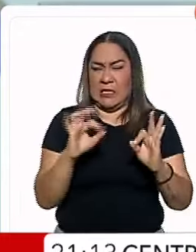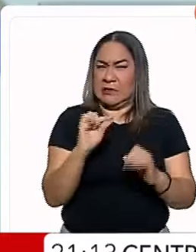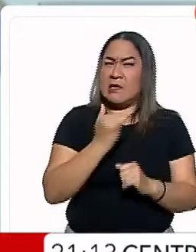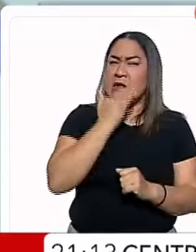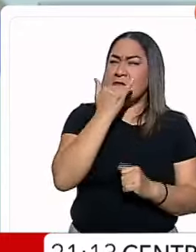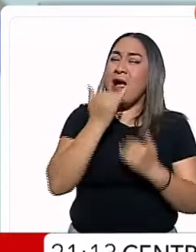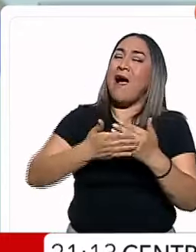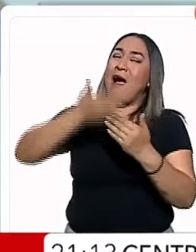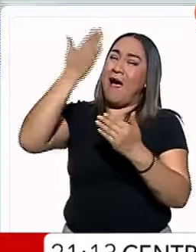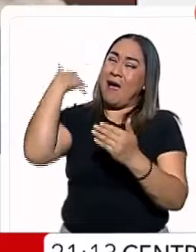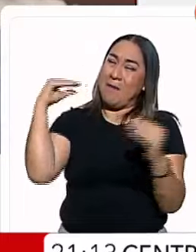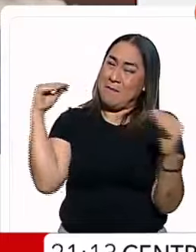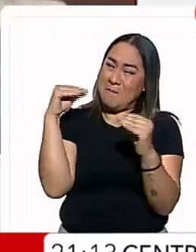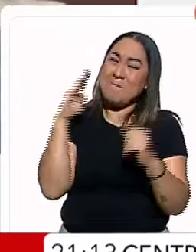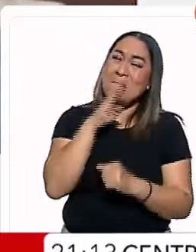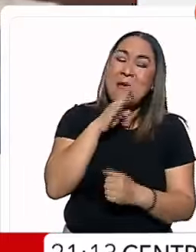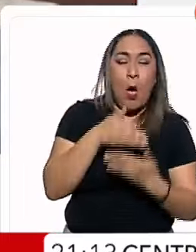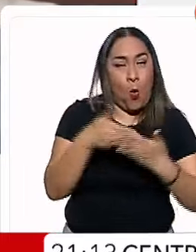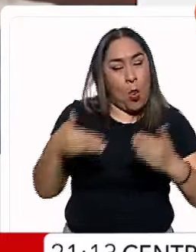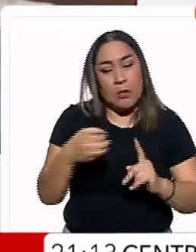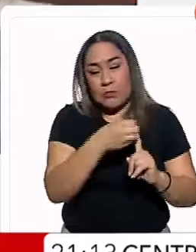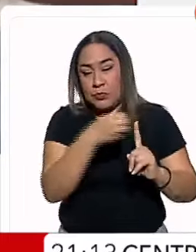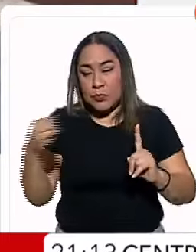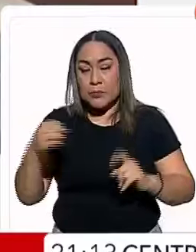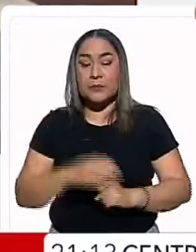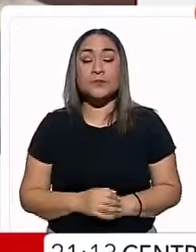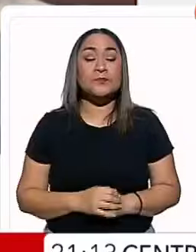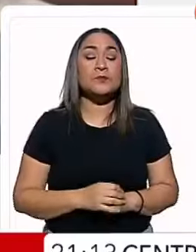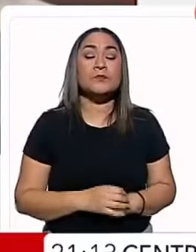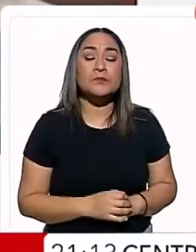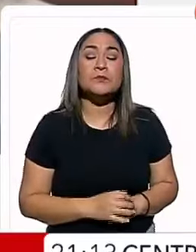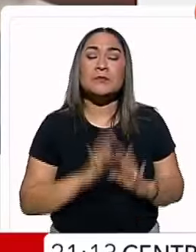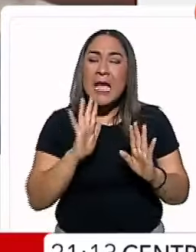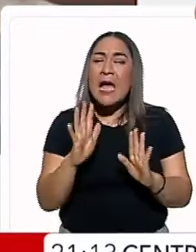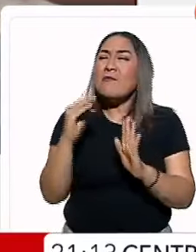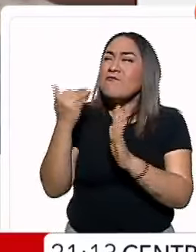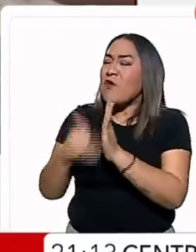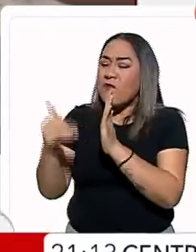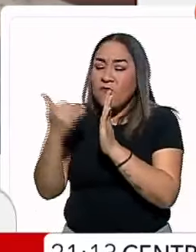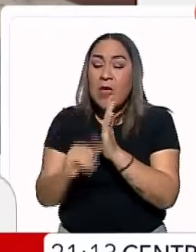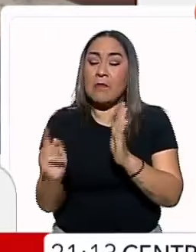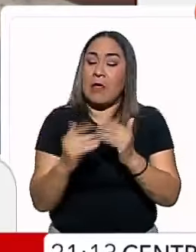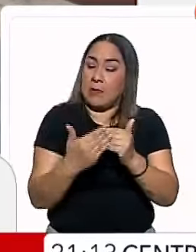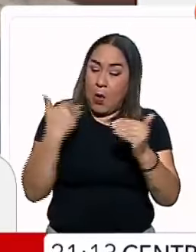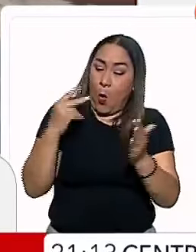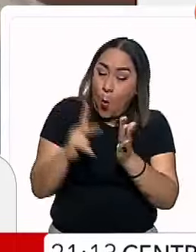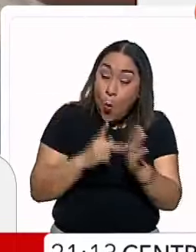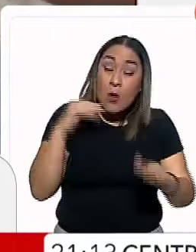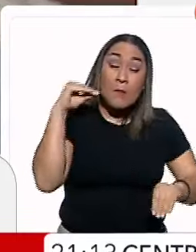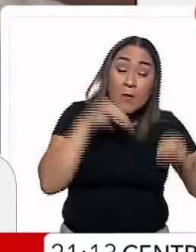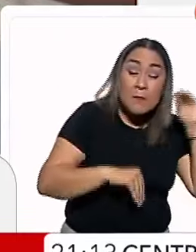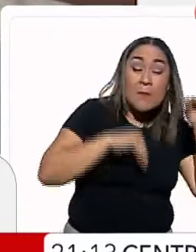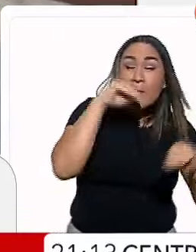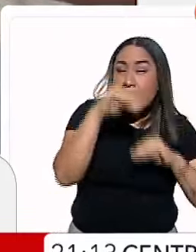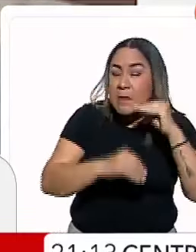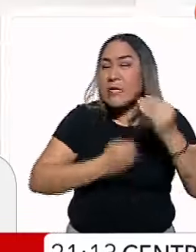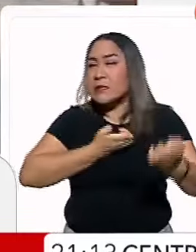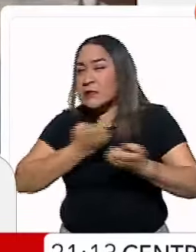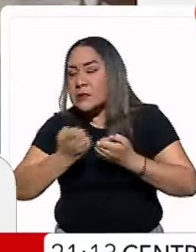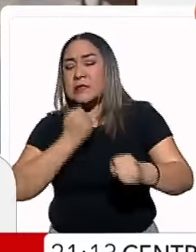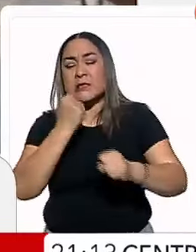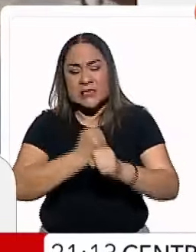irregularidades del primer debate. Las pantallas, todos esos detalles los estuvimos ensayando,